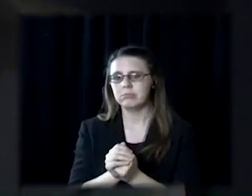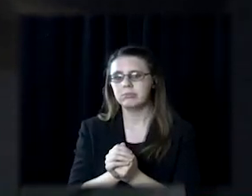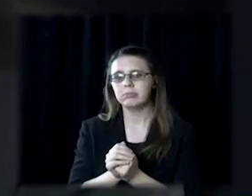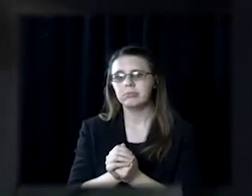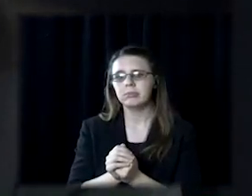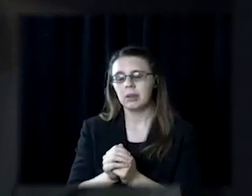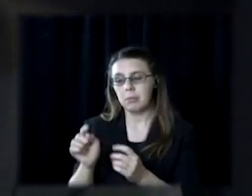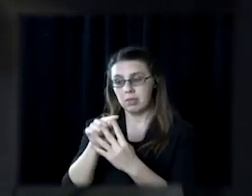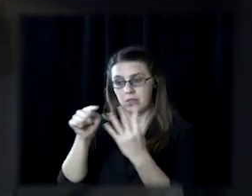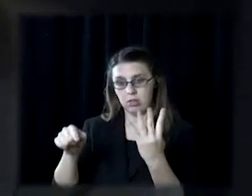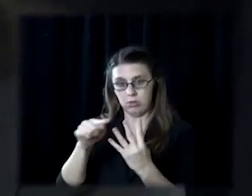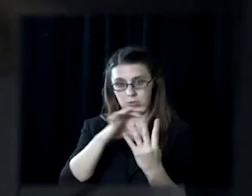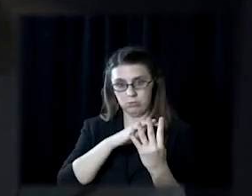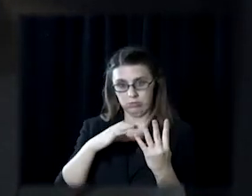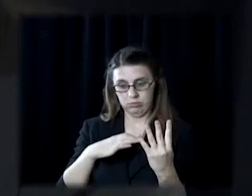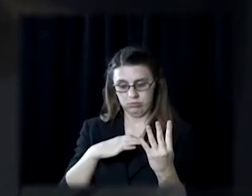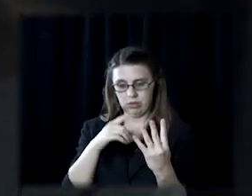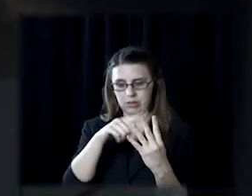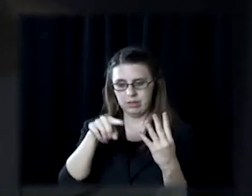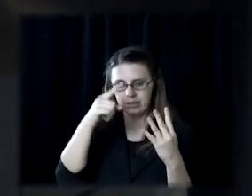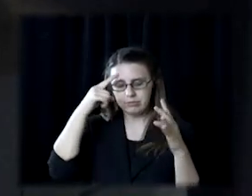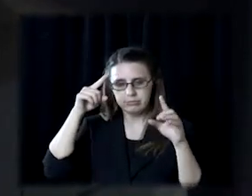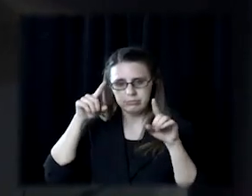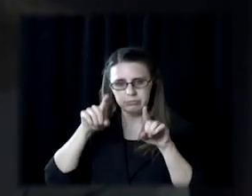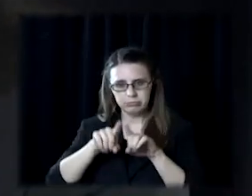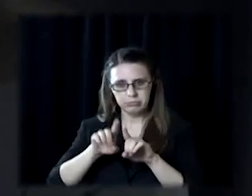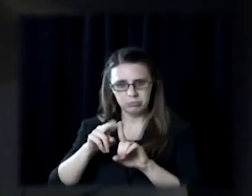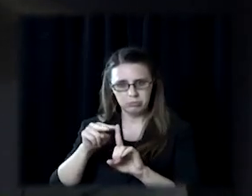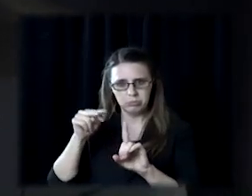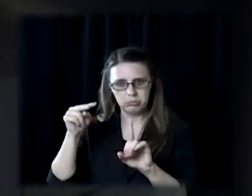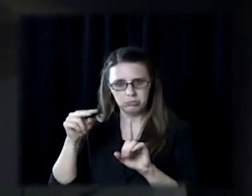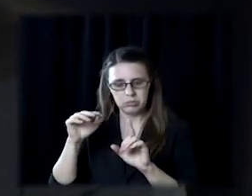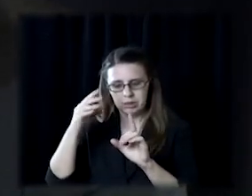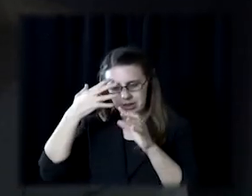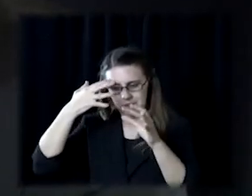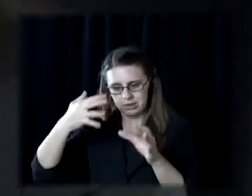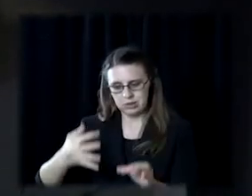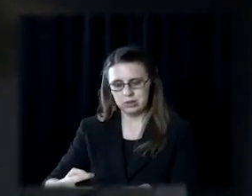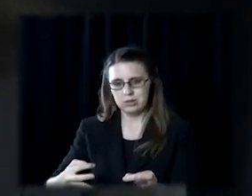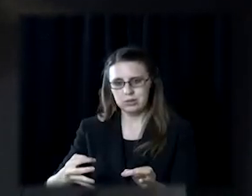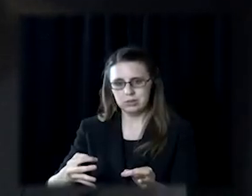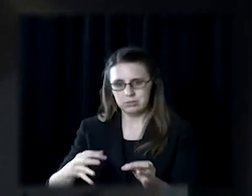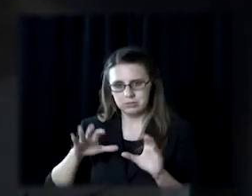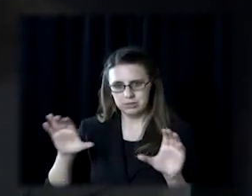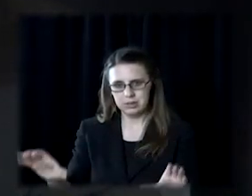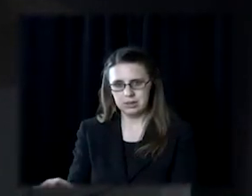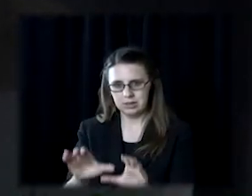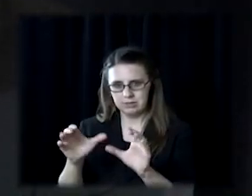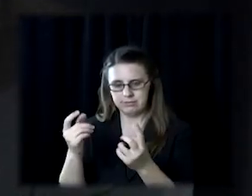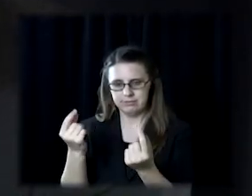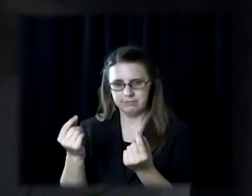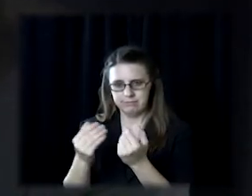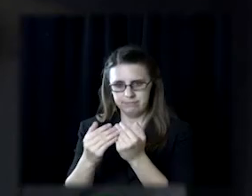posición y elaboraron tomaron una determinación y tomaron estas acciones. Jaime,